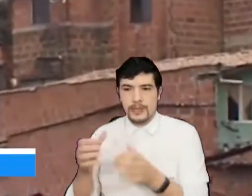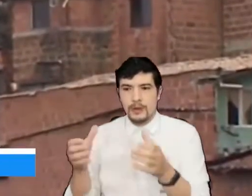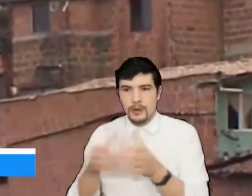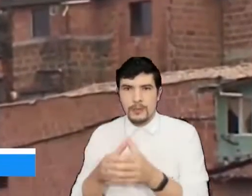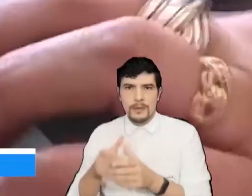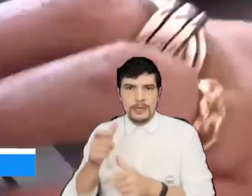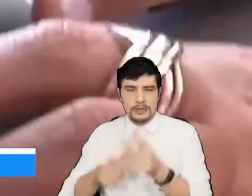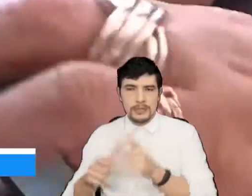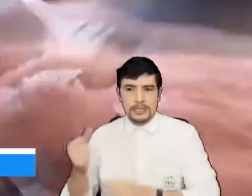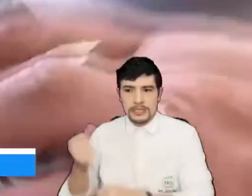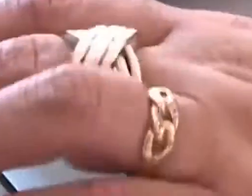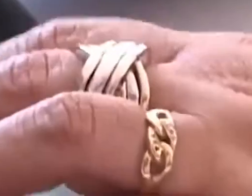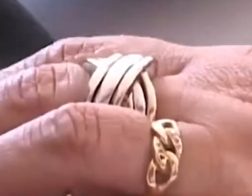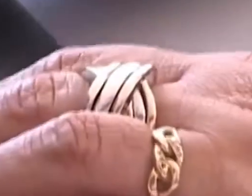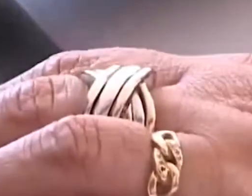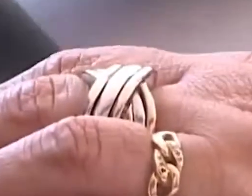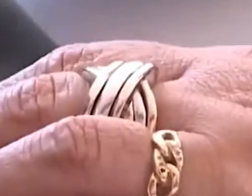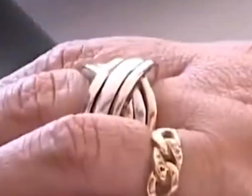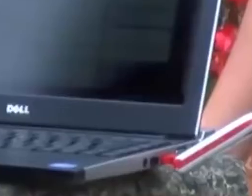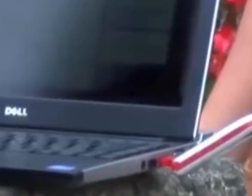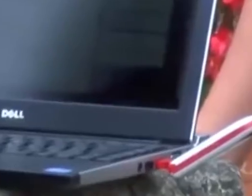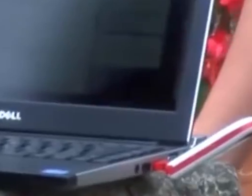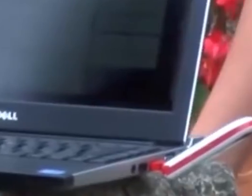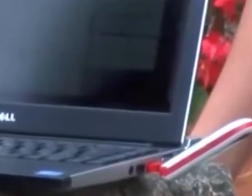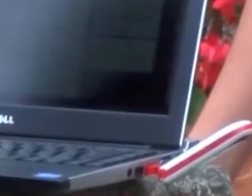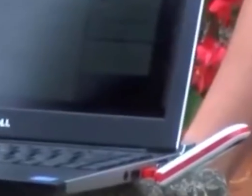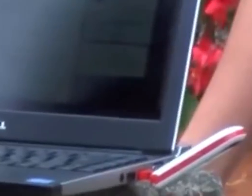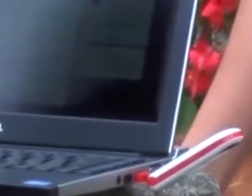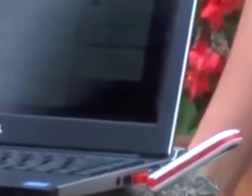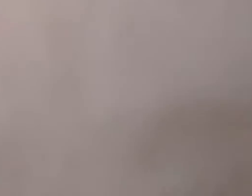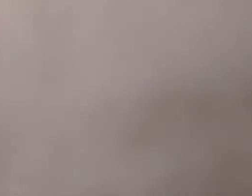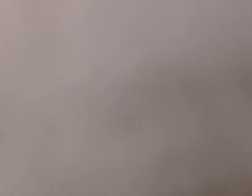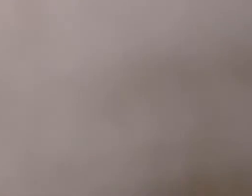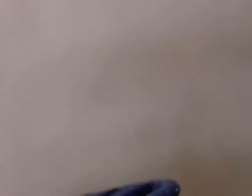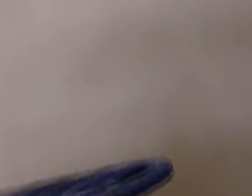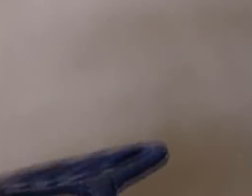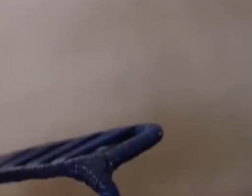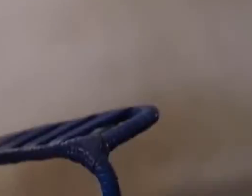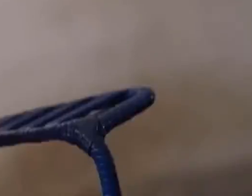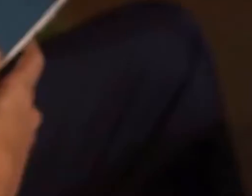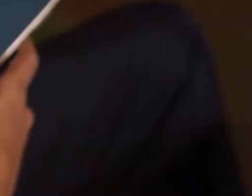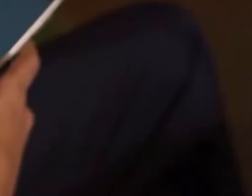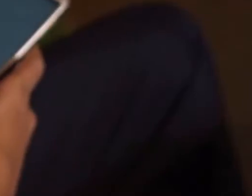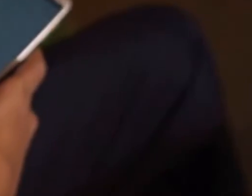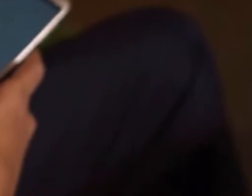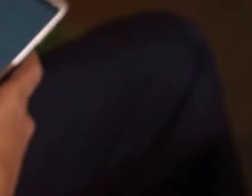1 y 2 de zonas rurales y urbanas de Colombia que necesitan con urgencia herramientas para fortalecer la conectividad.